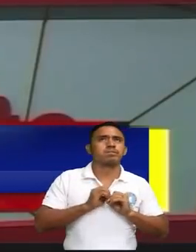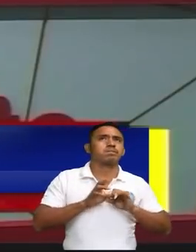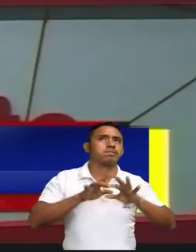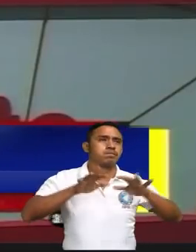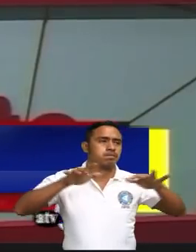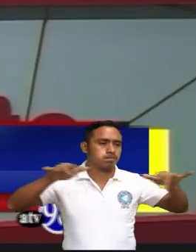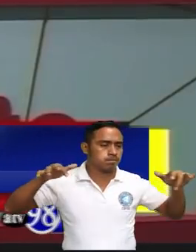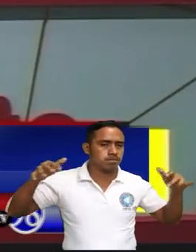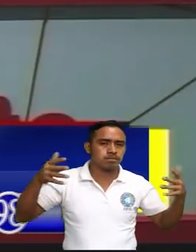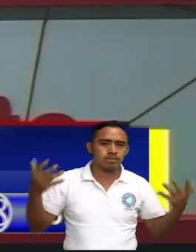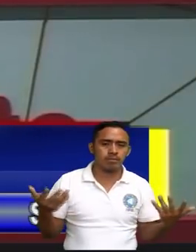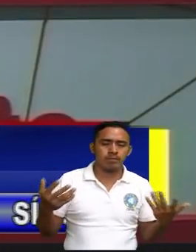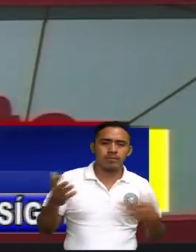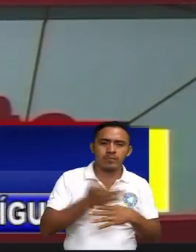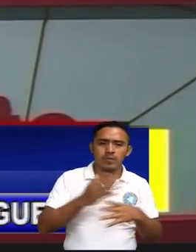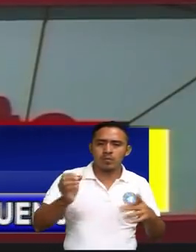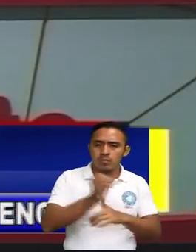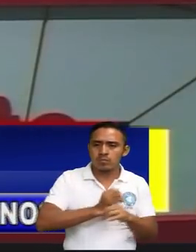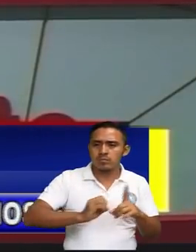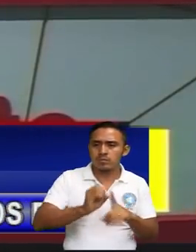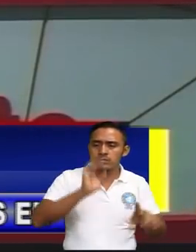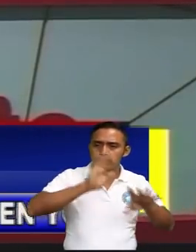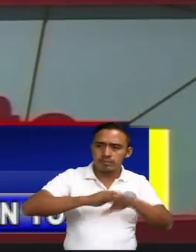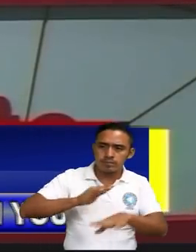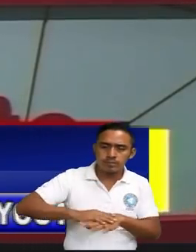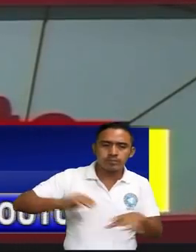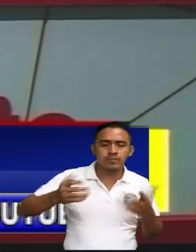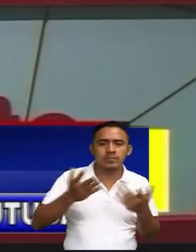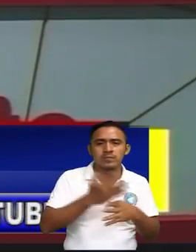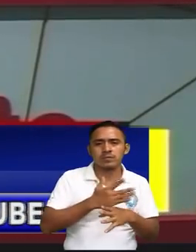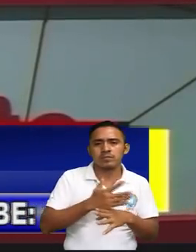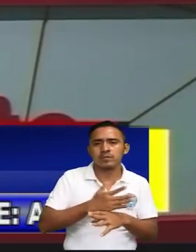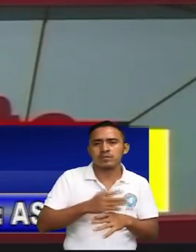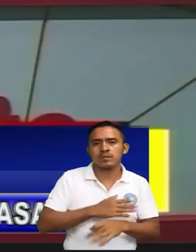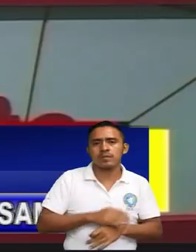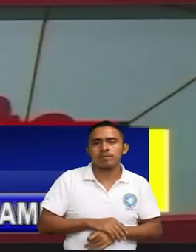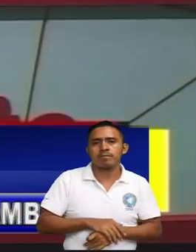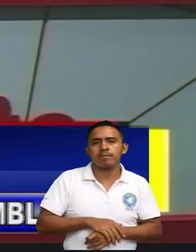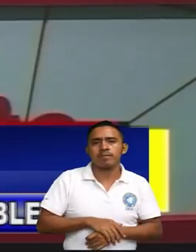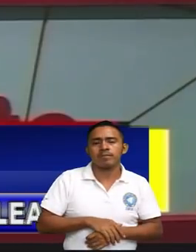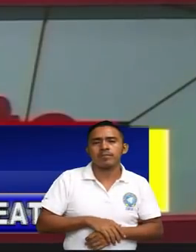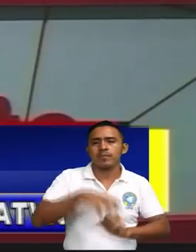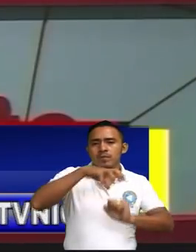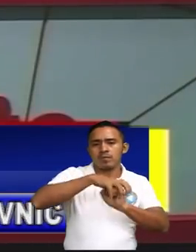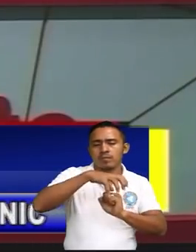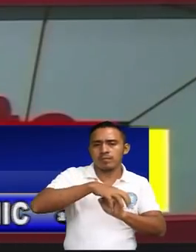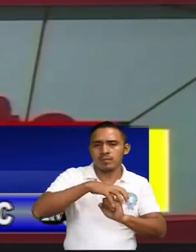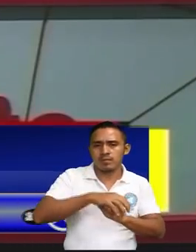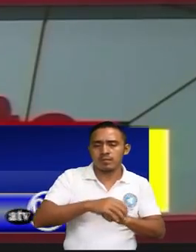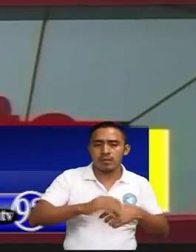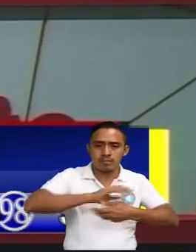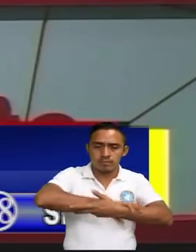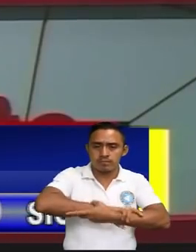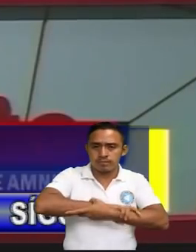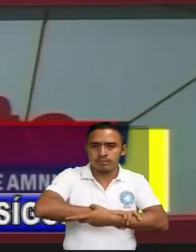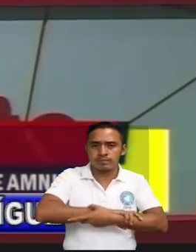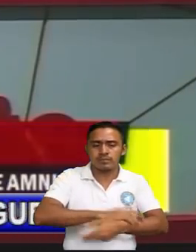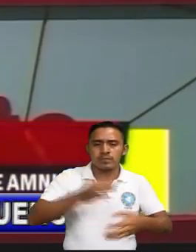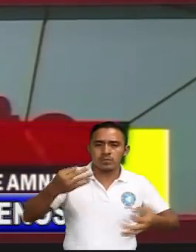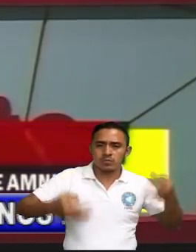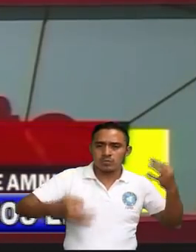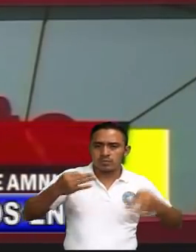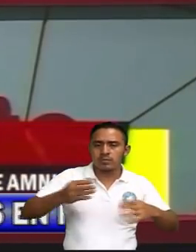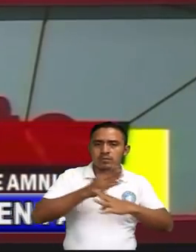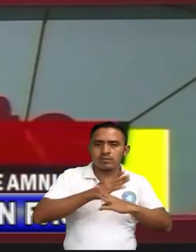de la organización, la conformación de todas estas comisiones de reconciliación, justicia y